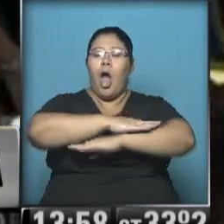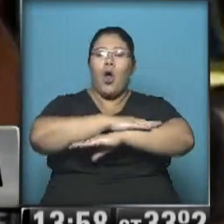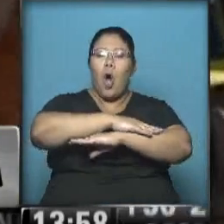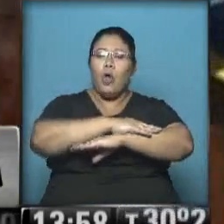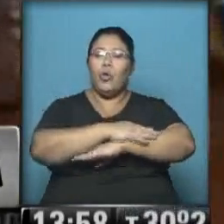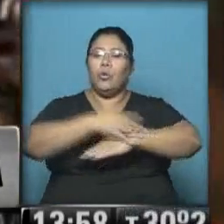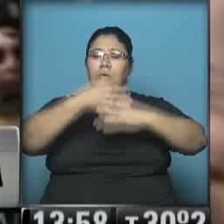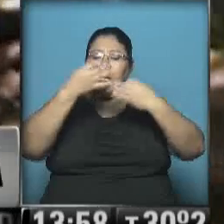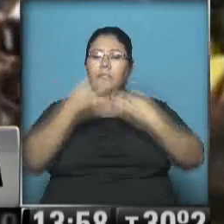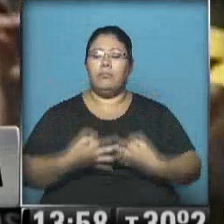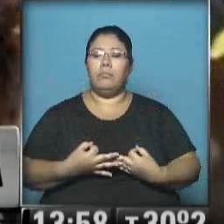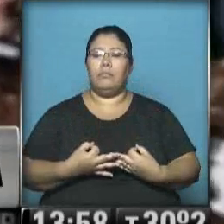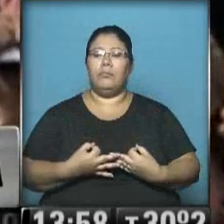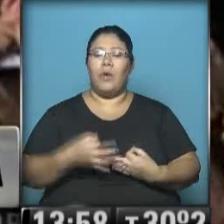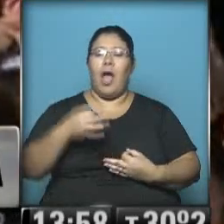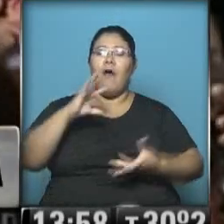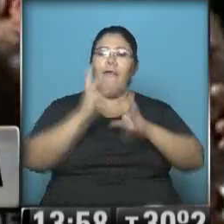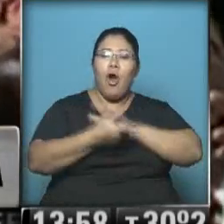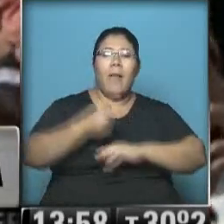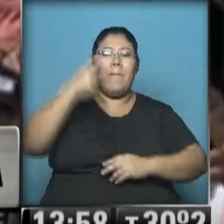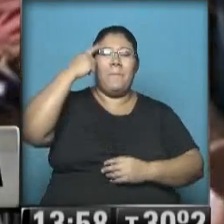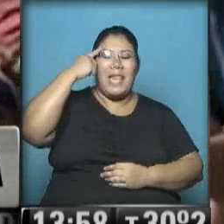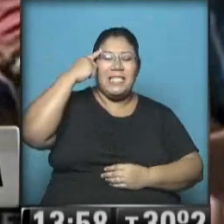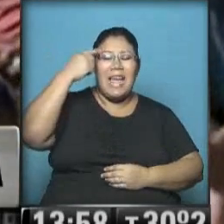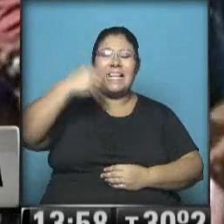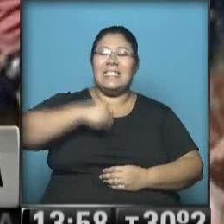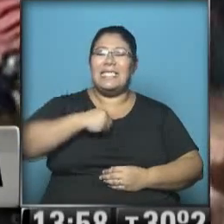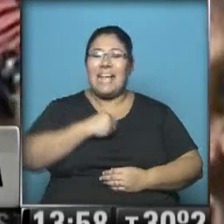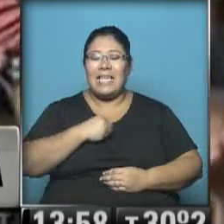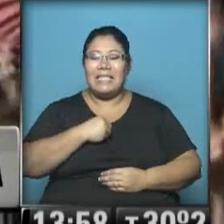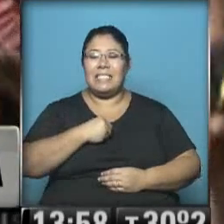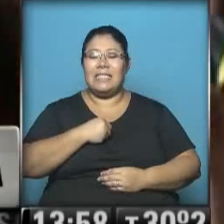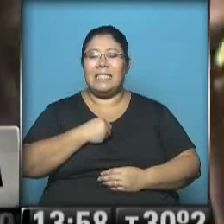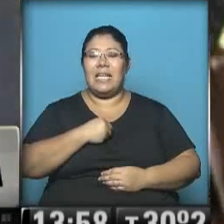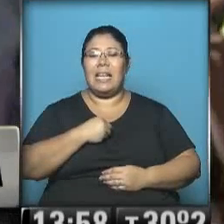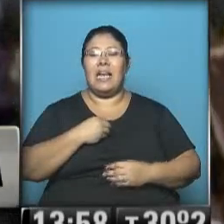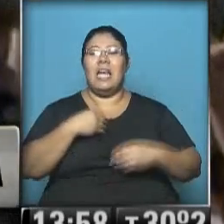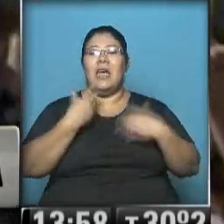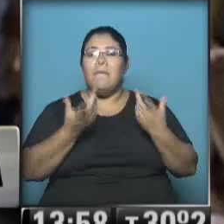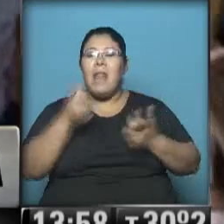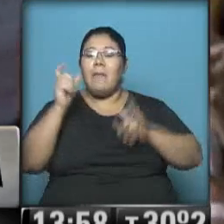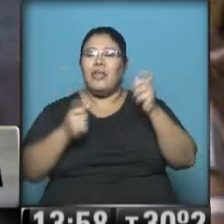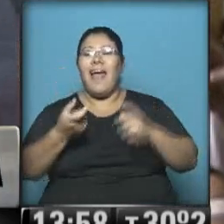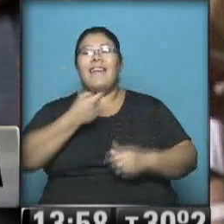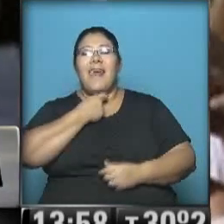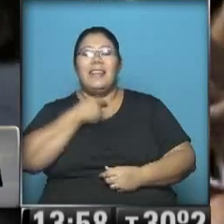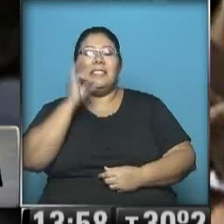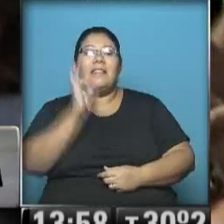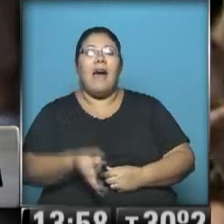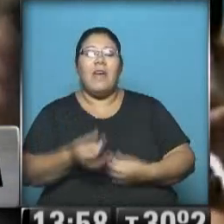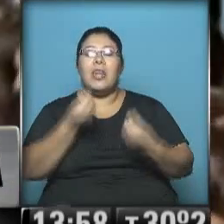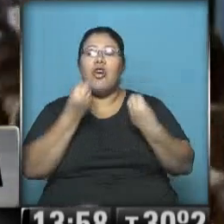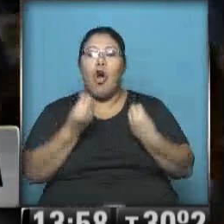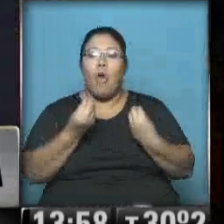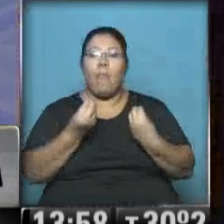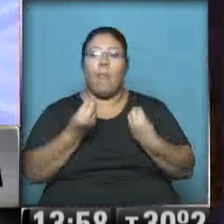una manera de pensar, de sentir, y uno quiere estar a la altura de las circunstancias, hacer justicia y ser fiel a